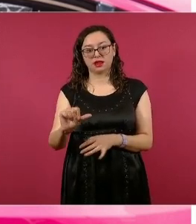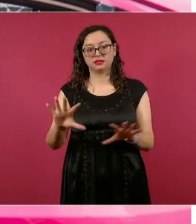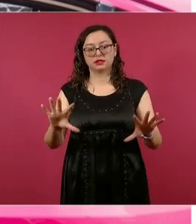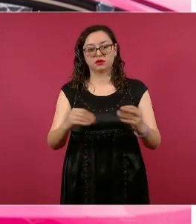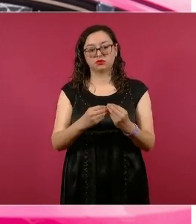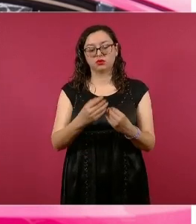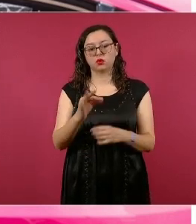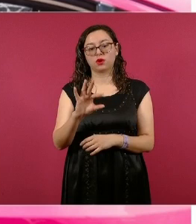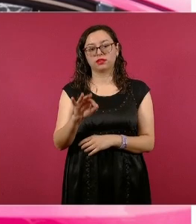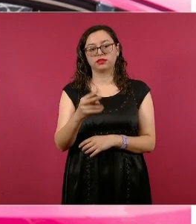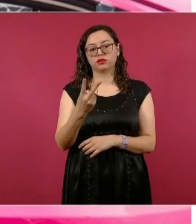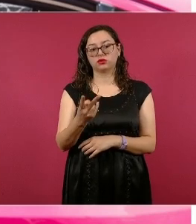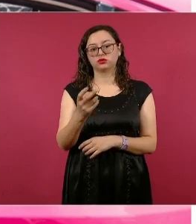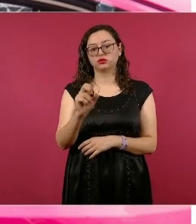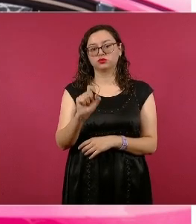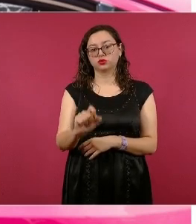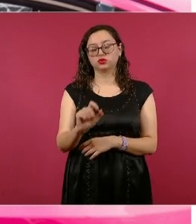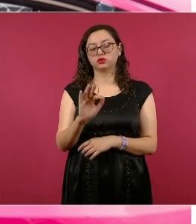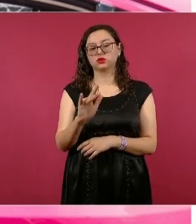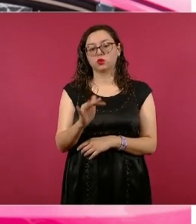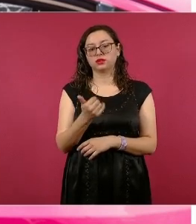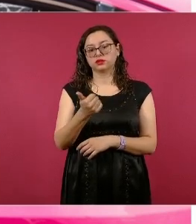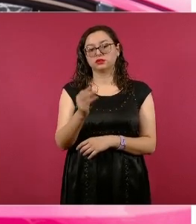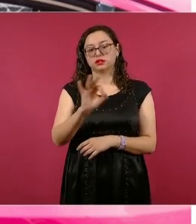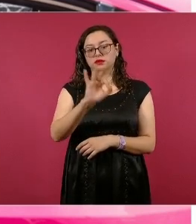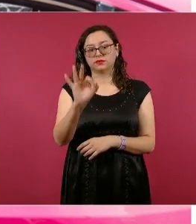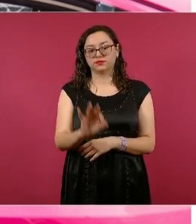42.56%, Vida Gómez, con